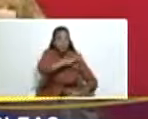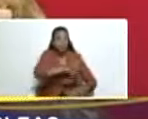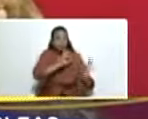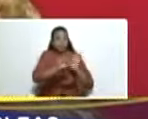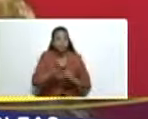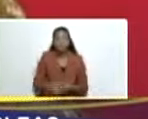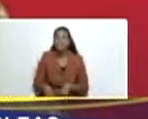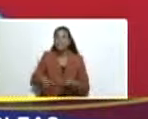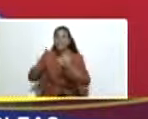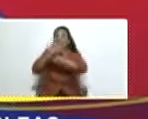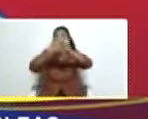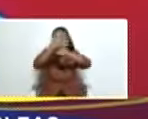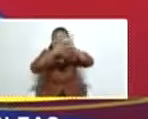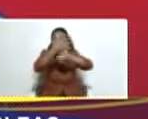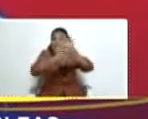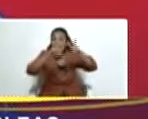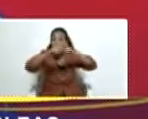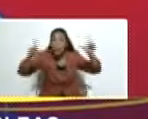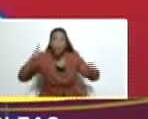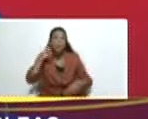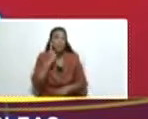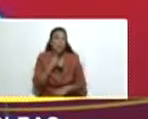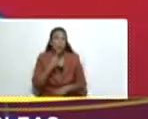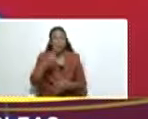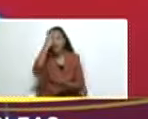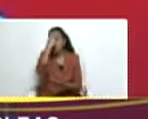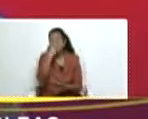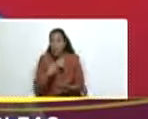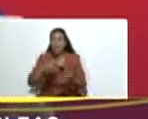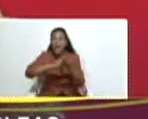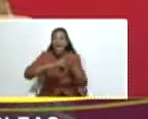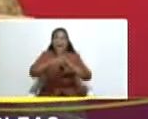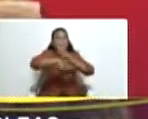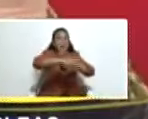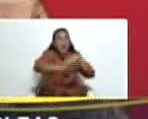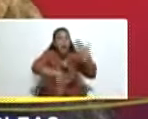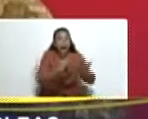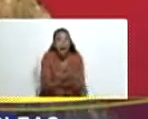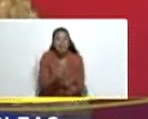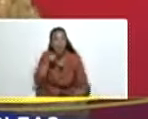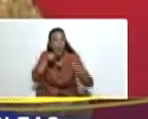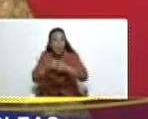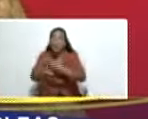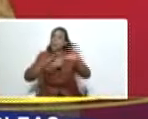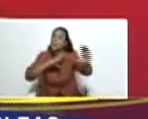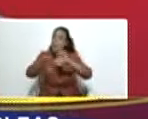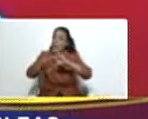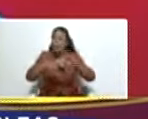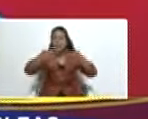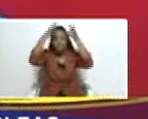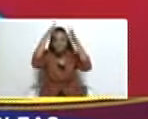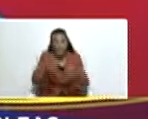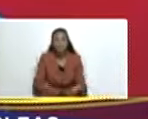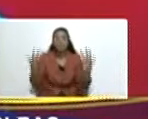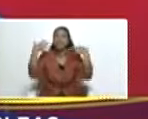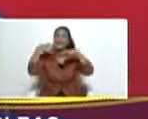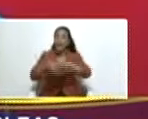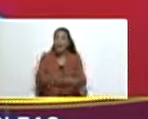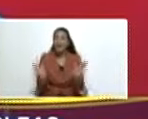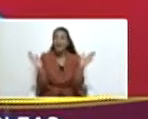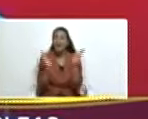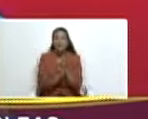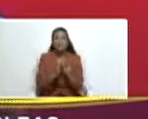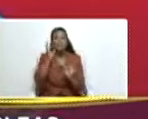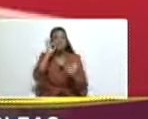Enseñar el lenguaje de señas y el sistema braille desde preescolar para podernos comunicar de manera integral con